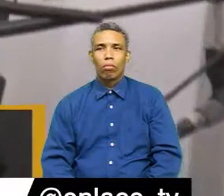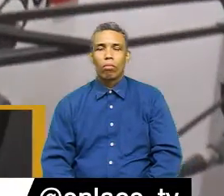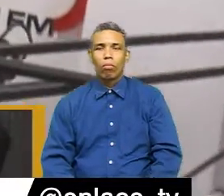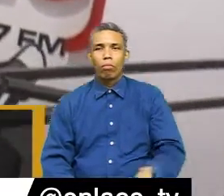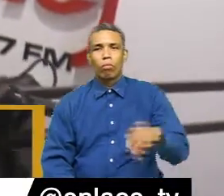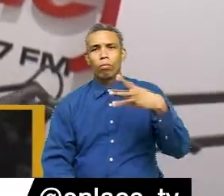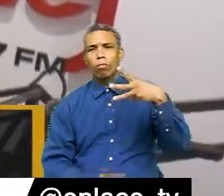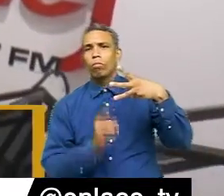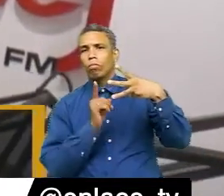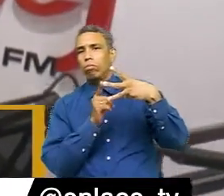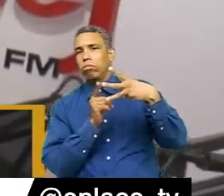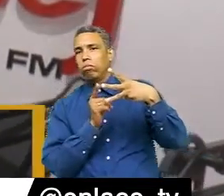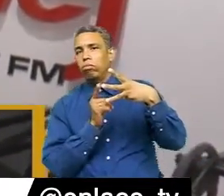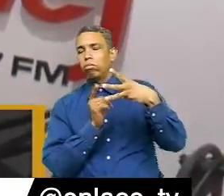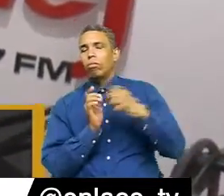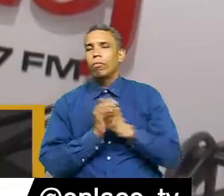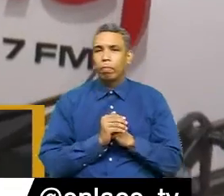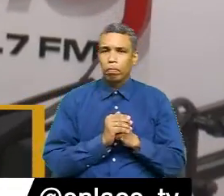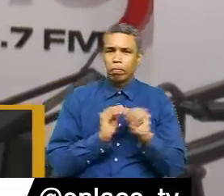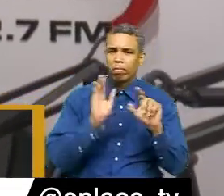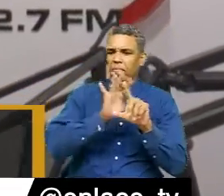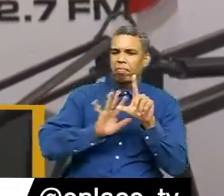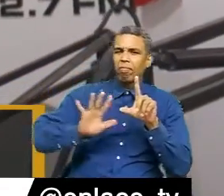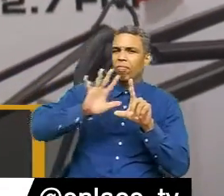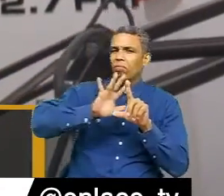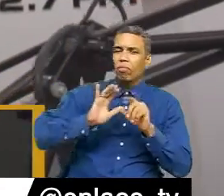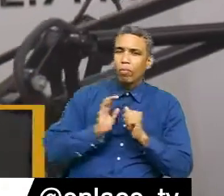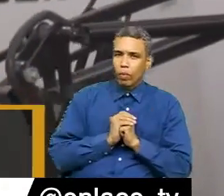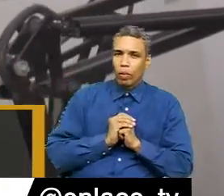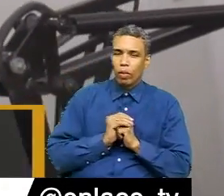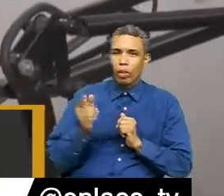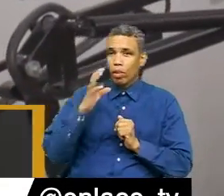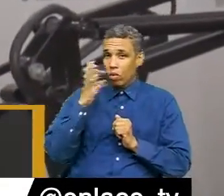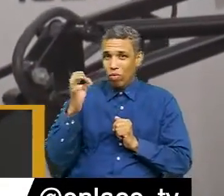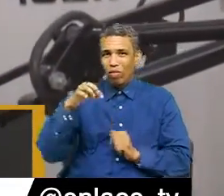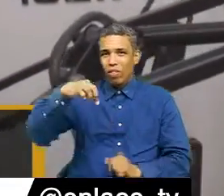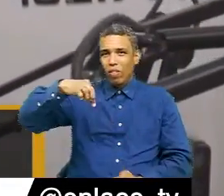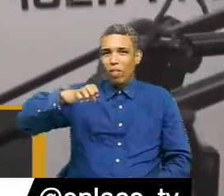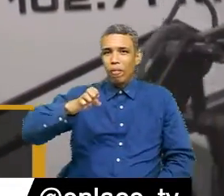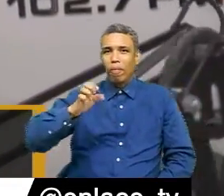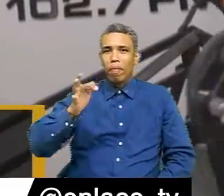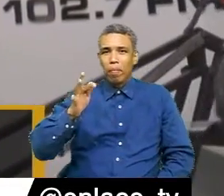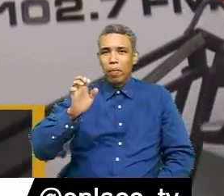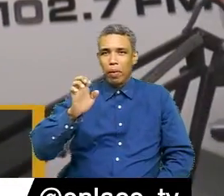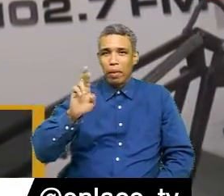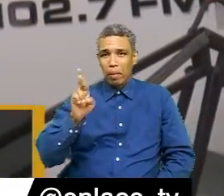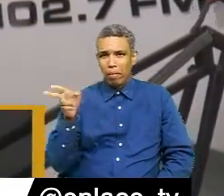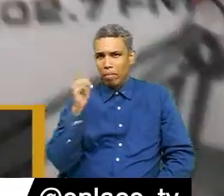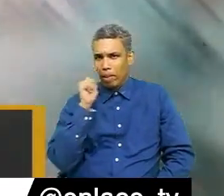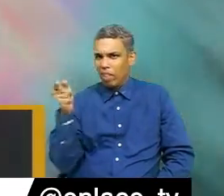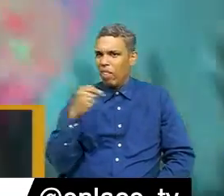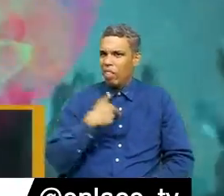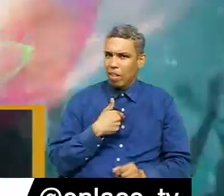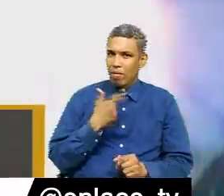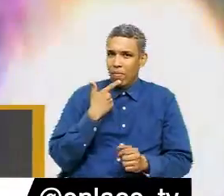Y la canción del 2016 y carnavales de 2017, Peter Manjarres, Juan Mario de la Estrella, se llama Goza Goza en la casilla